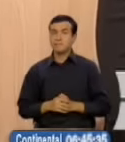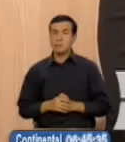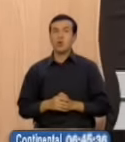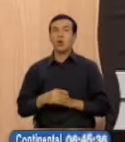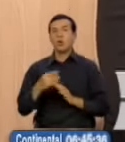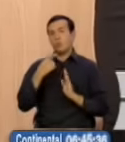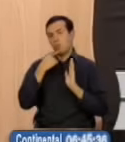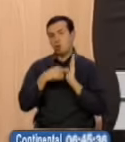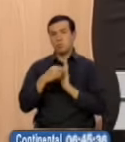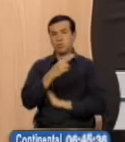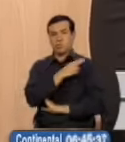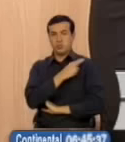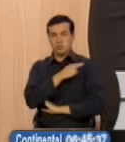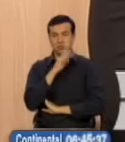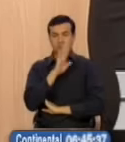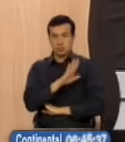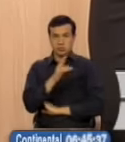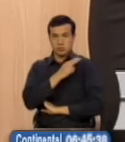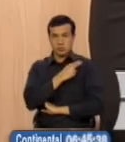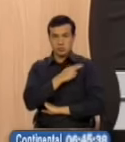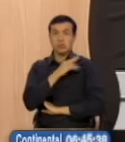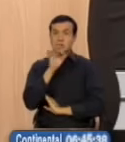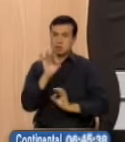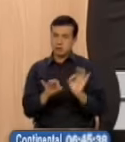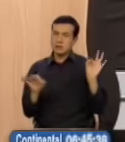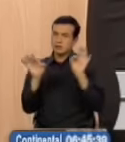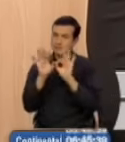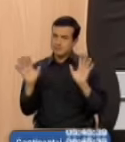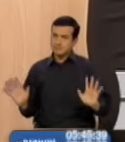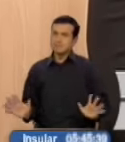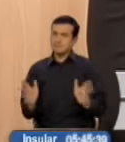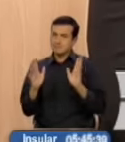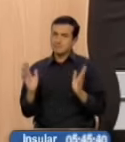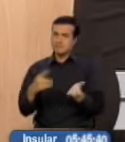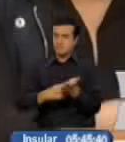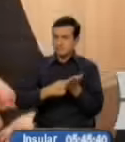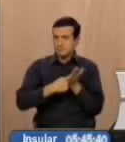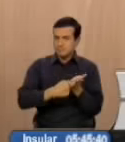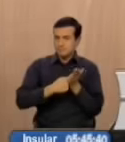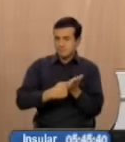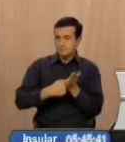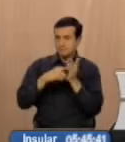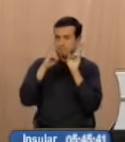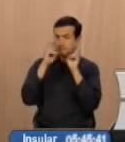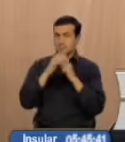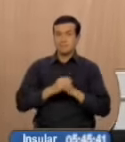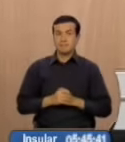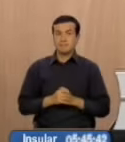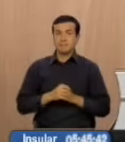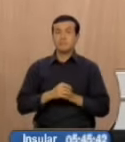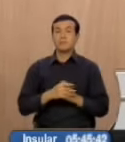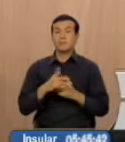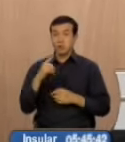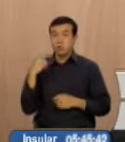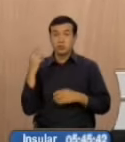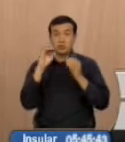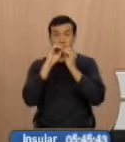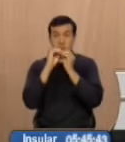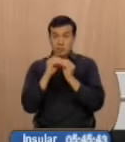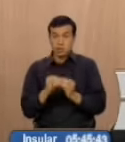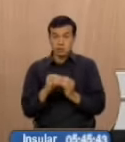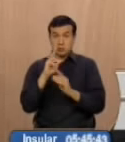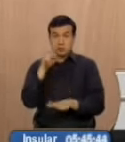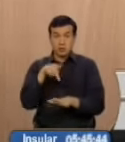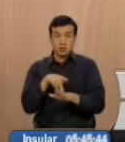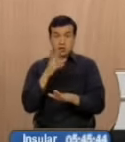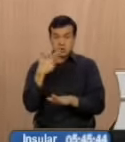la academia, como le digo, sí es fomentar y empezar a debatir sobre estos temas. Nosotros no solamente formamos profesionales para